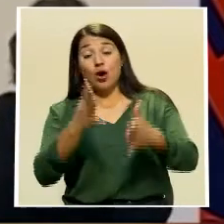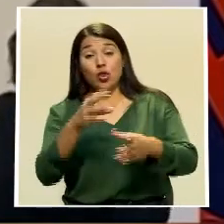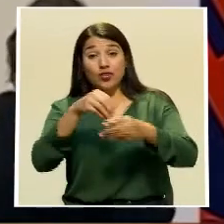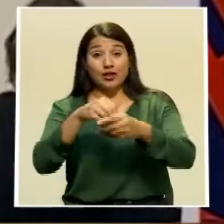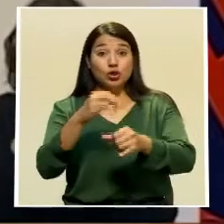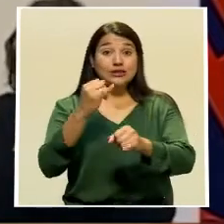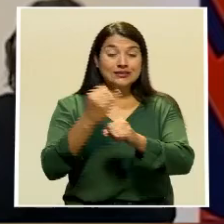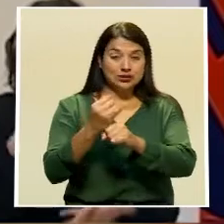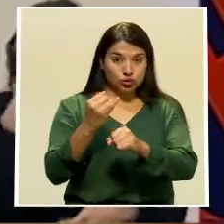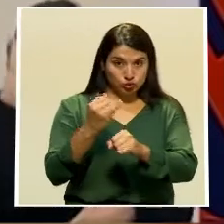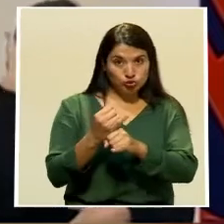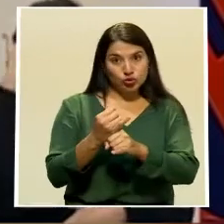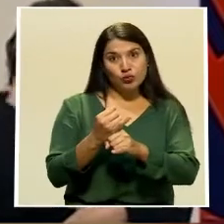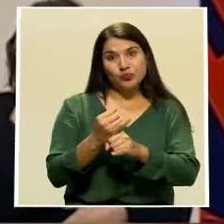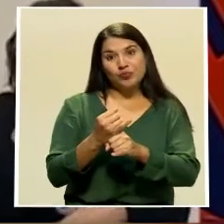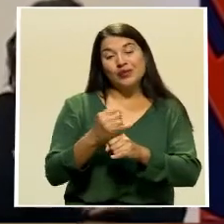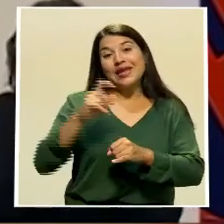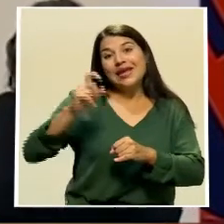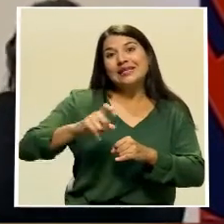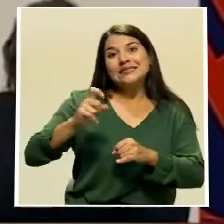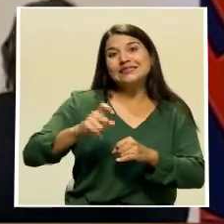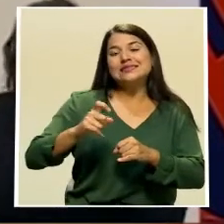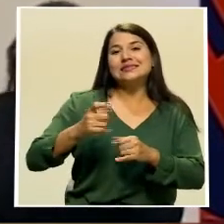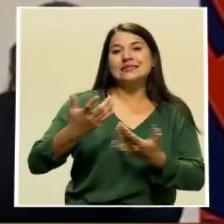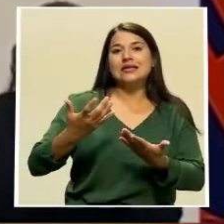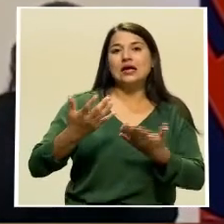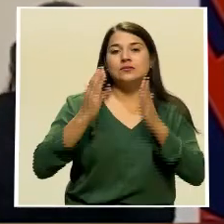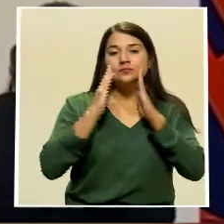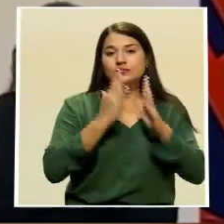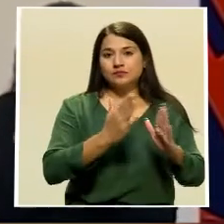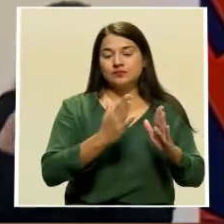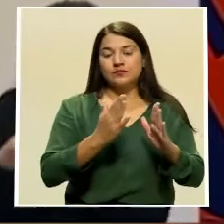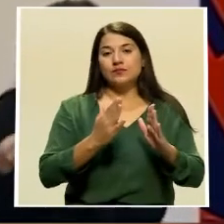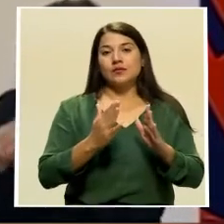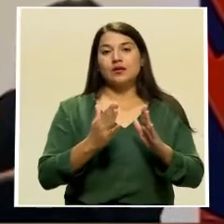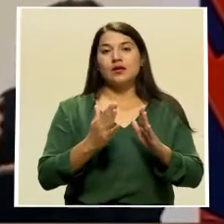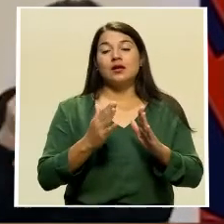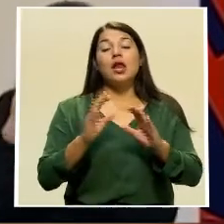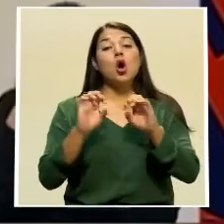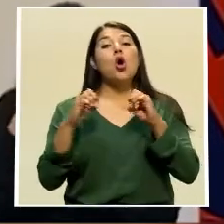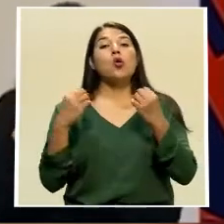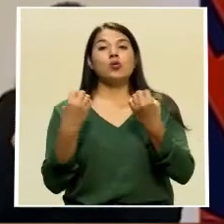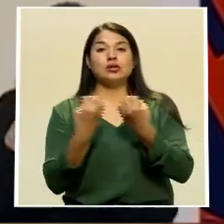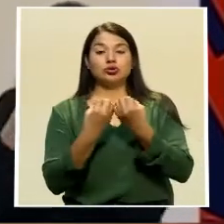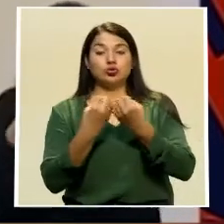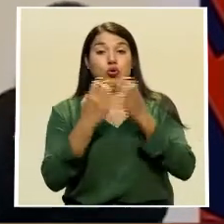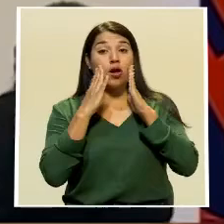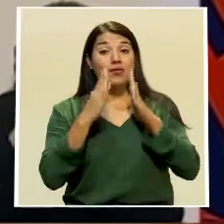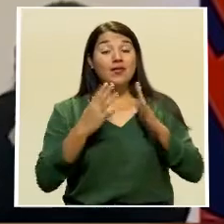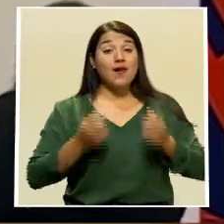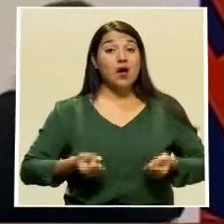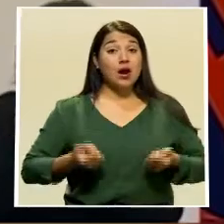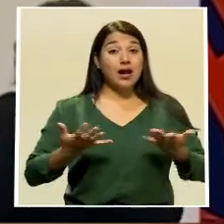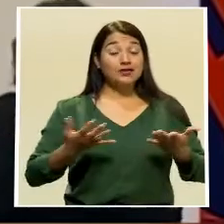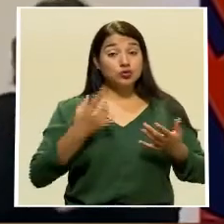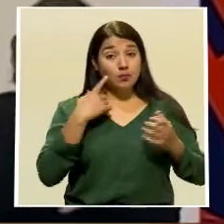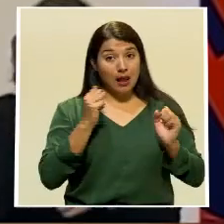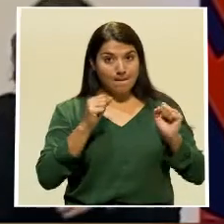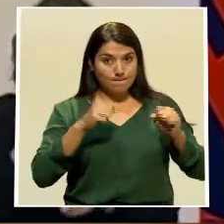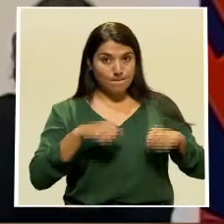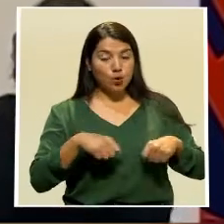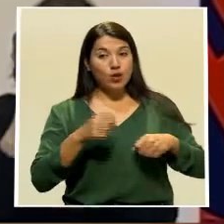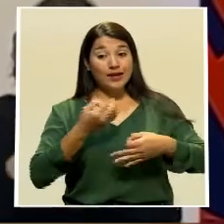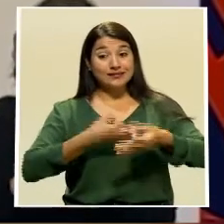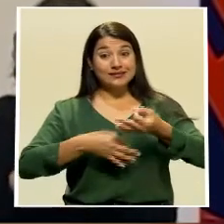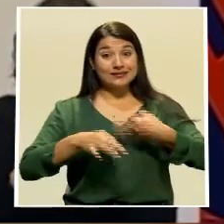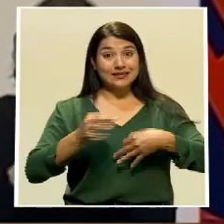que esté afectado y que tenga que ir en cuarentena, y la organización deba cubrir los gastos para reemplazar a los